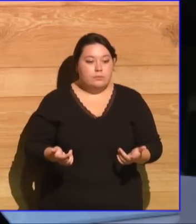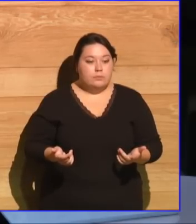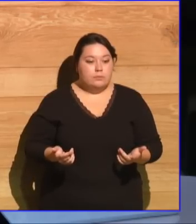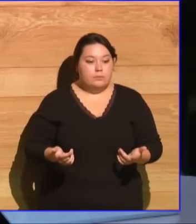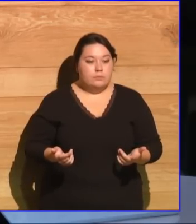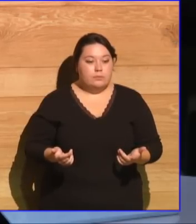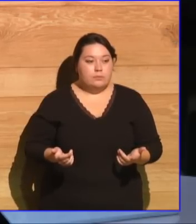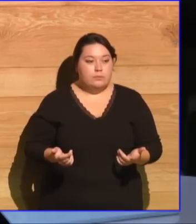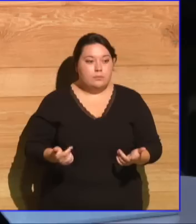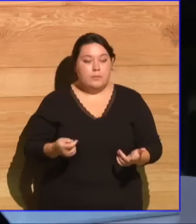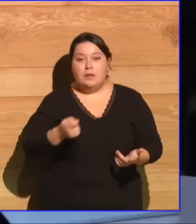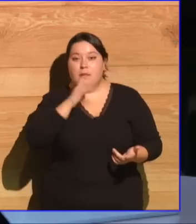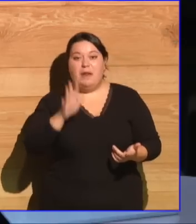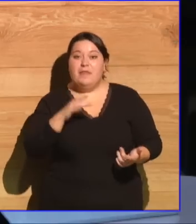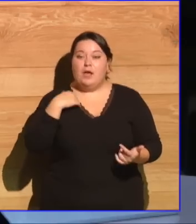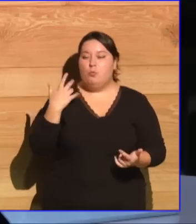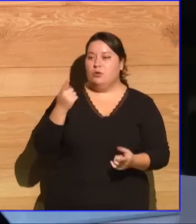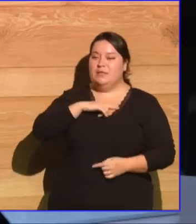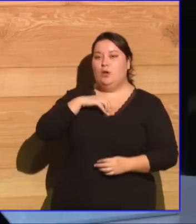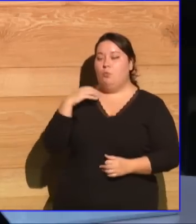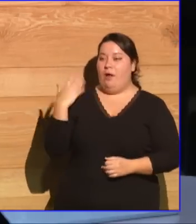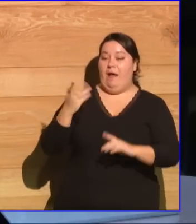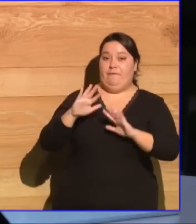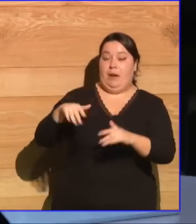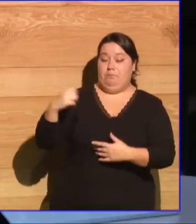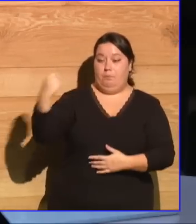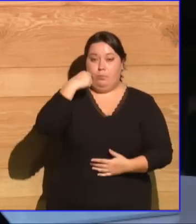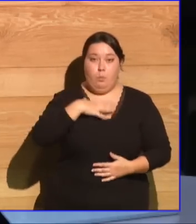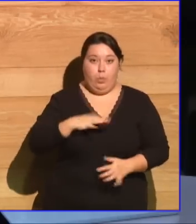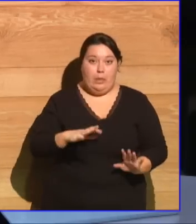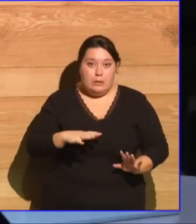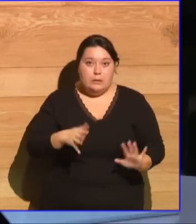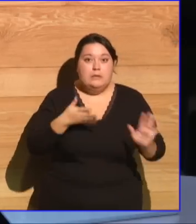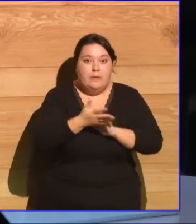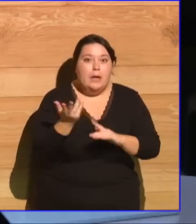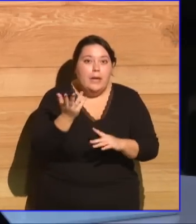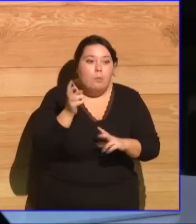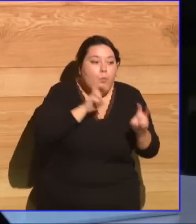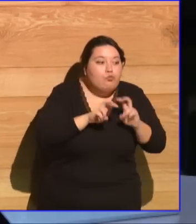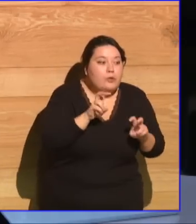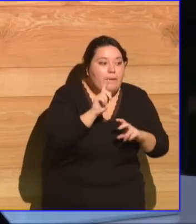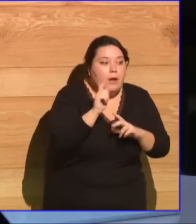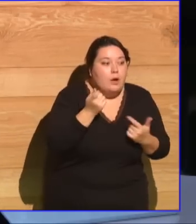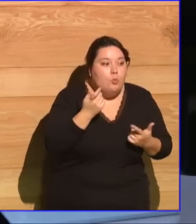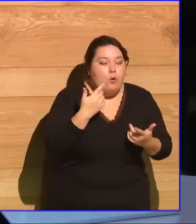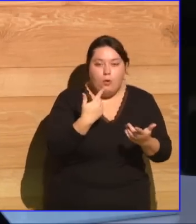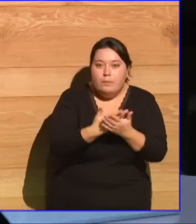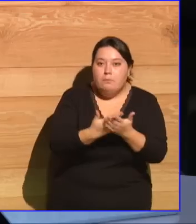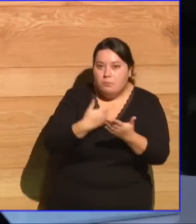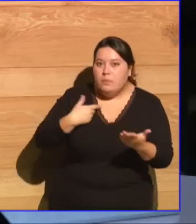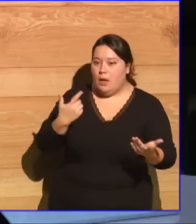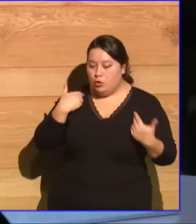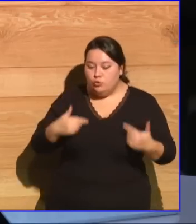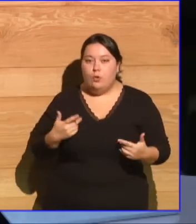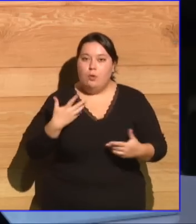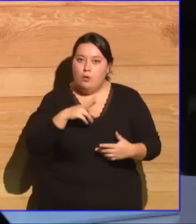porque sentía que le iban a volver a partir la cara. Y a la vez él buscaba ese reconocimiento, ese, chicos, sé hacer más